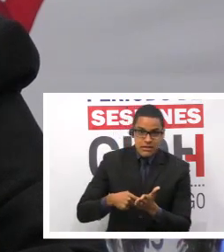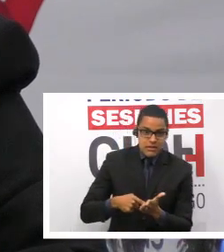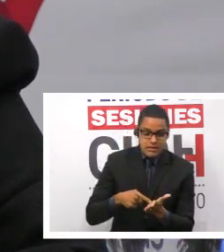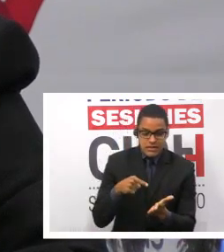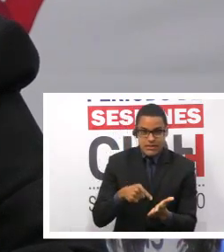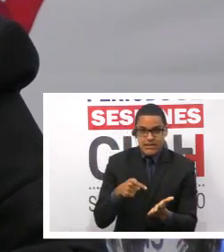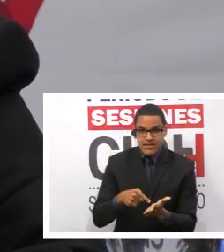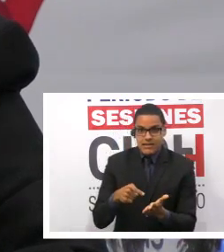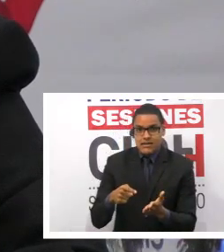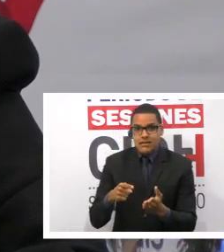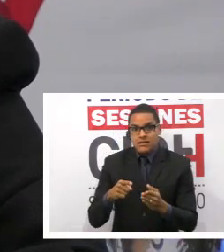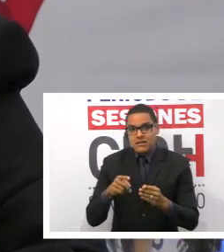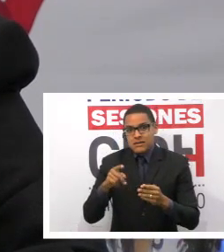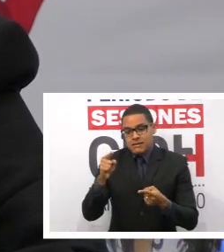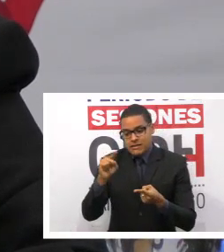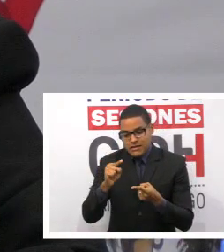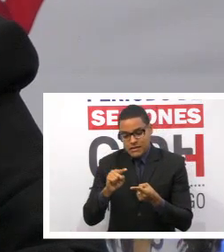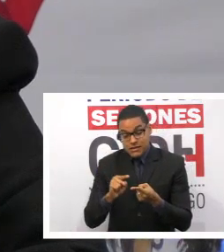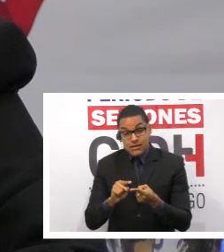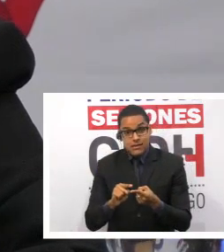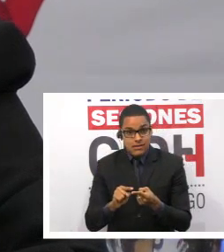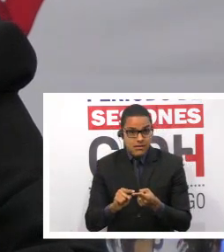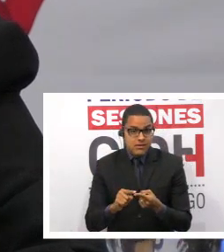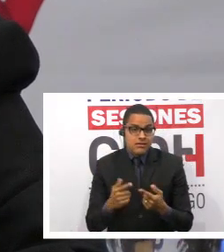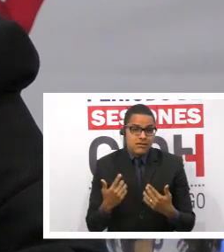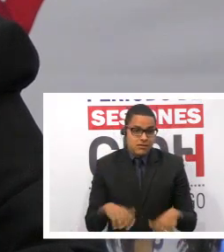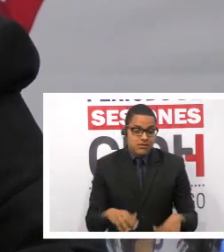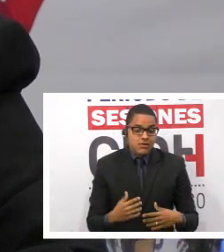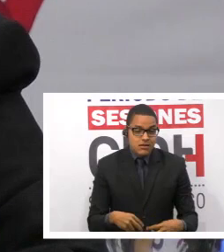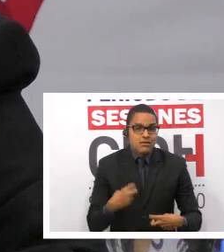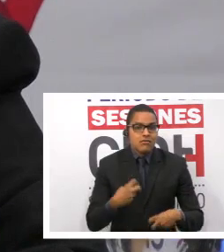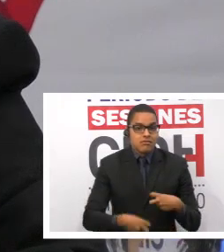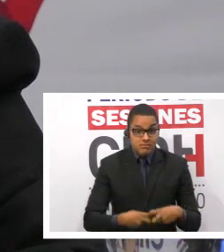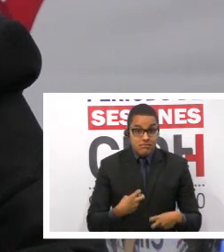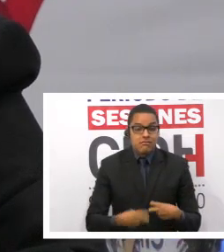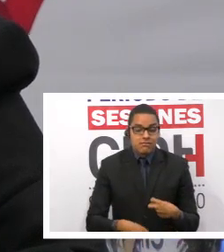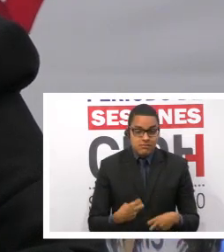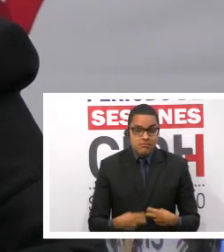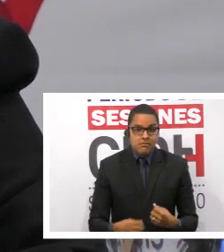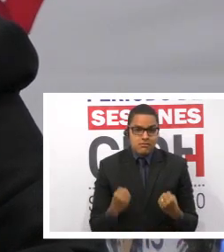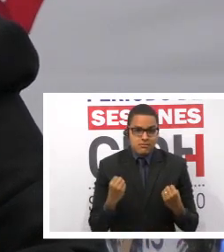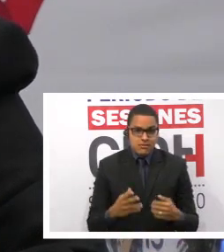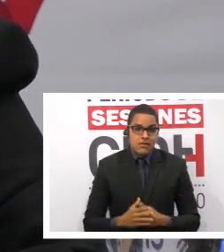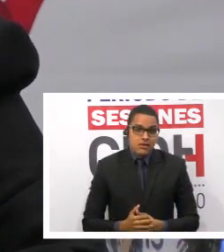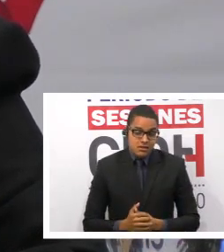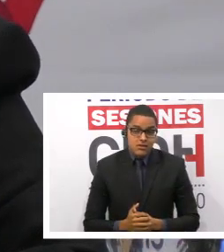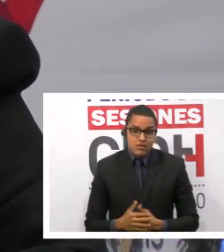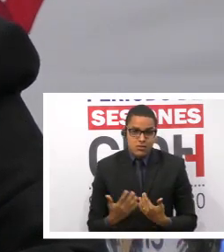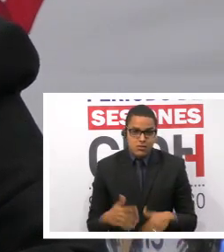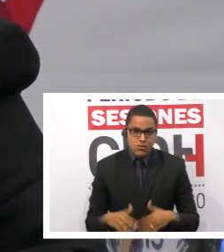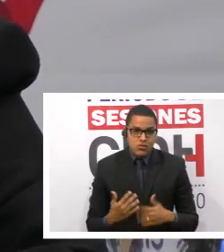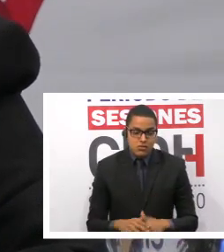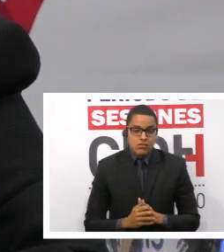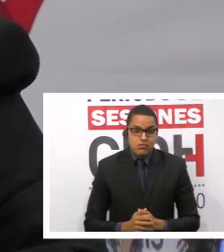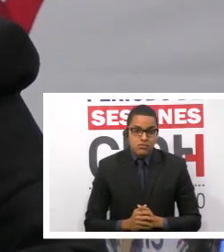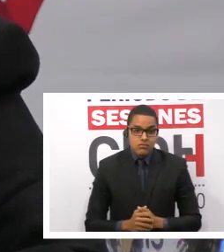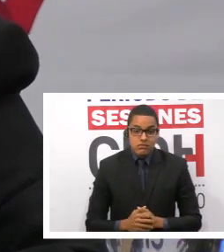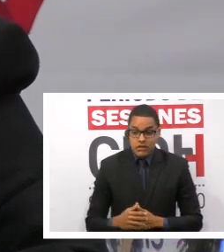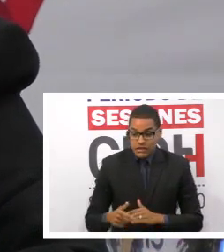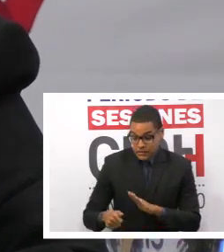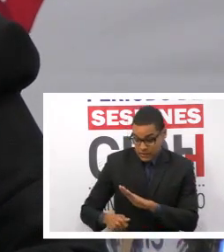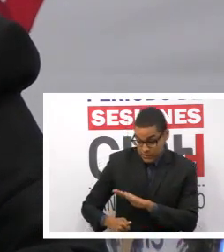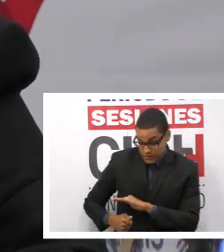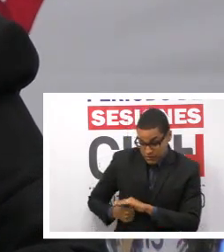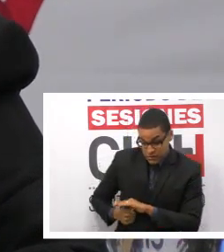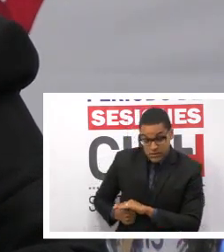eso ha limitado mucho el crecimiento hay un problema de evasión fiscal hay ciertamente un problema de corrupción